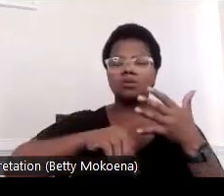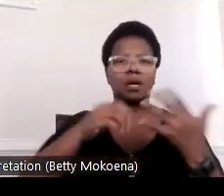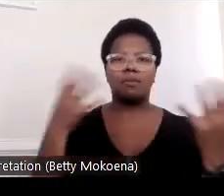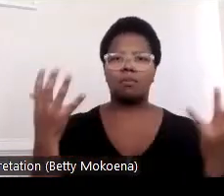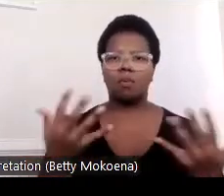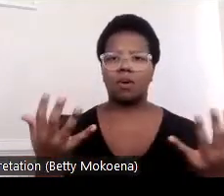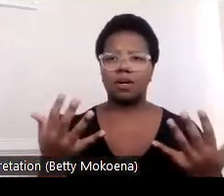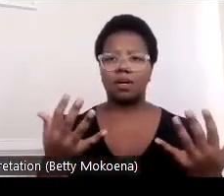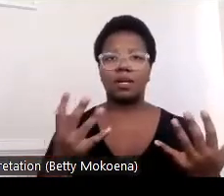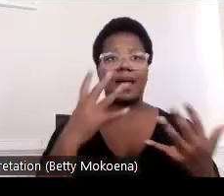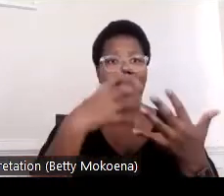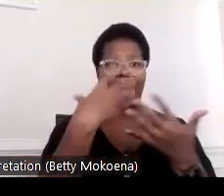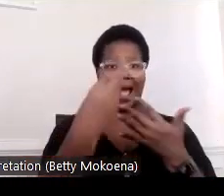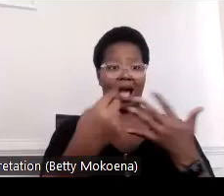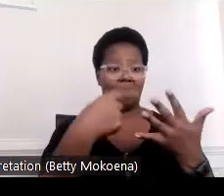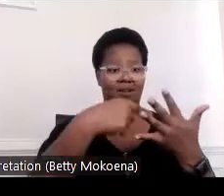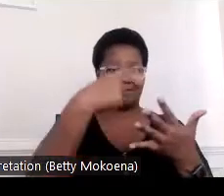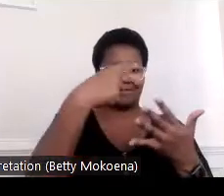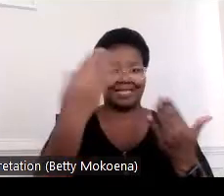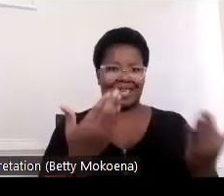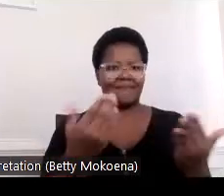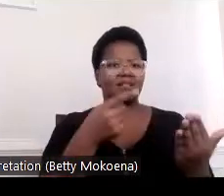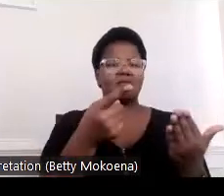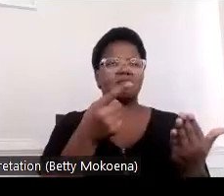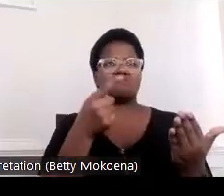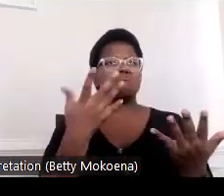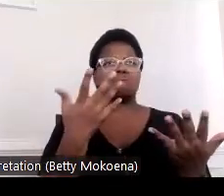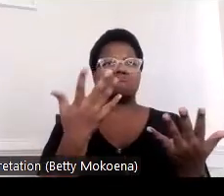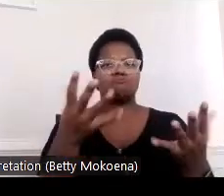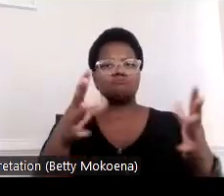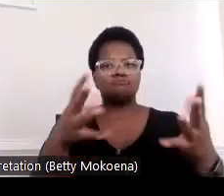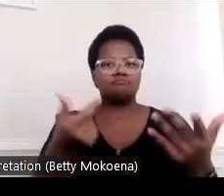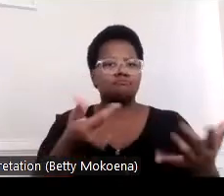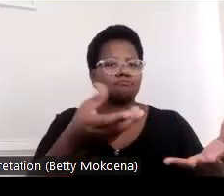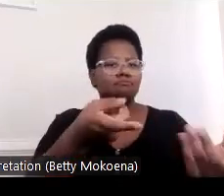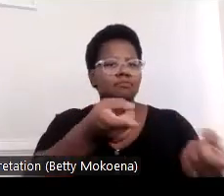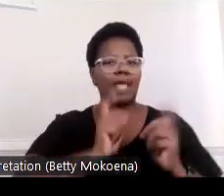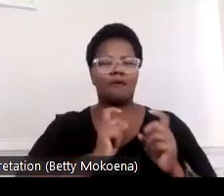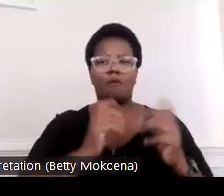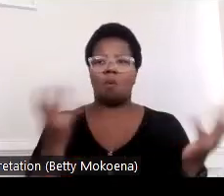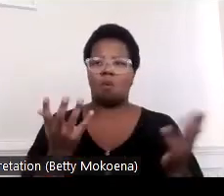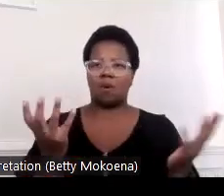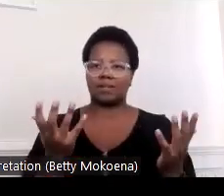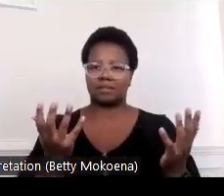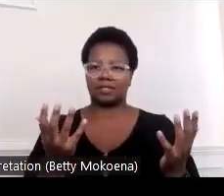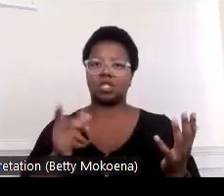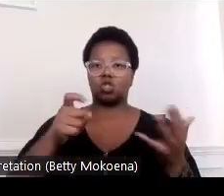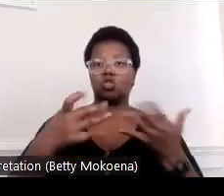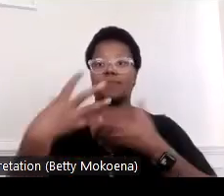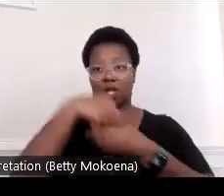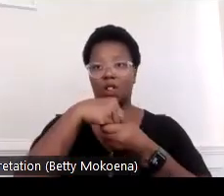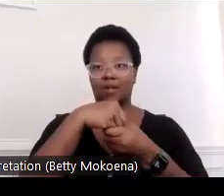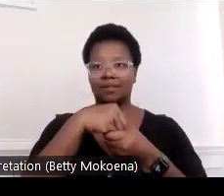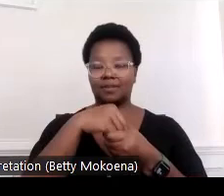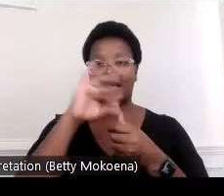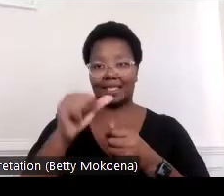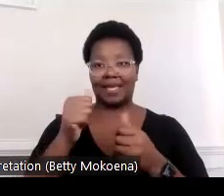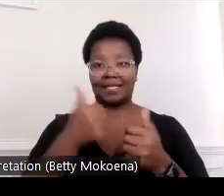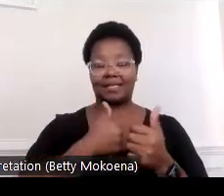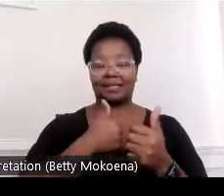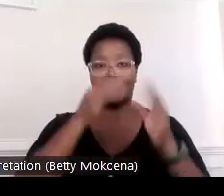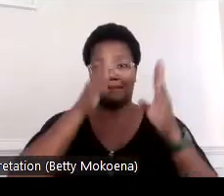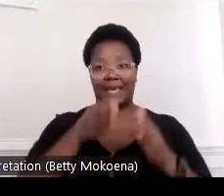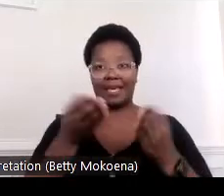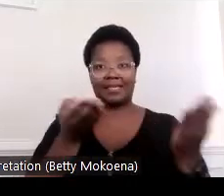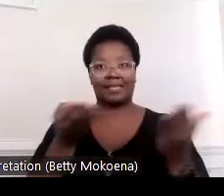también los resultados o sea cuál es el resultado Cuál es el beneficio para la persona todo eso Debería ser incluido en este